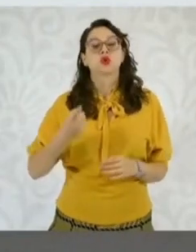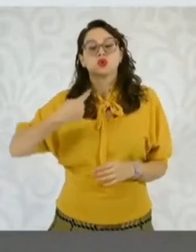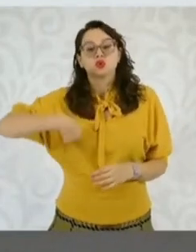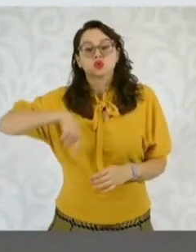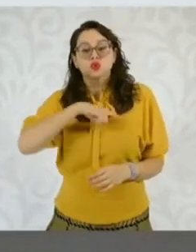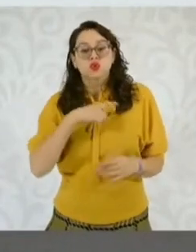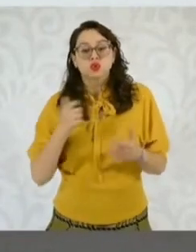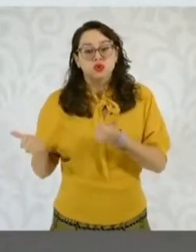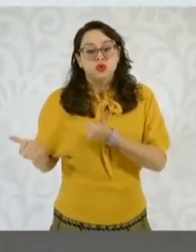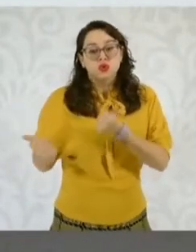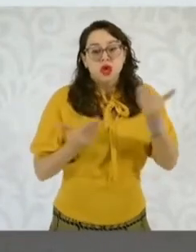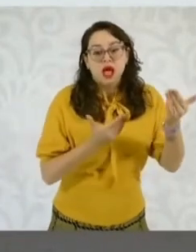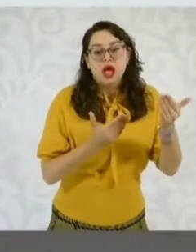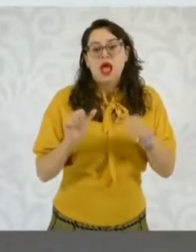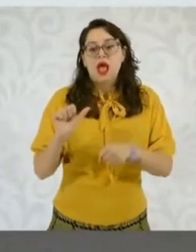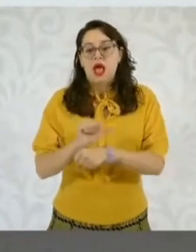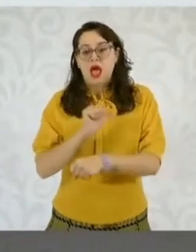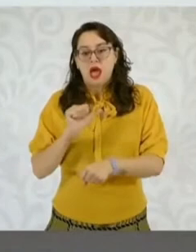computadoras,